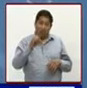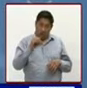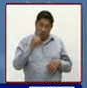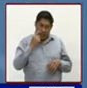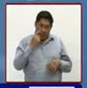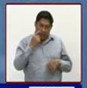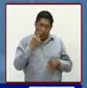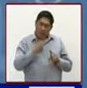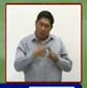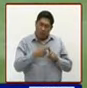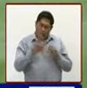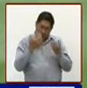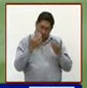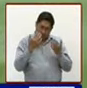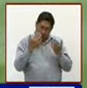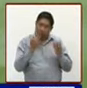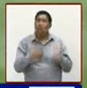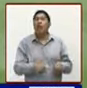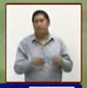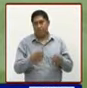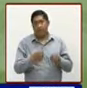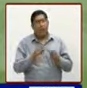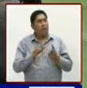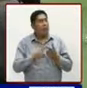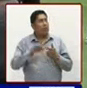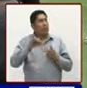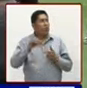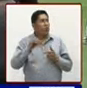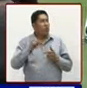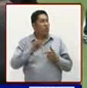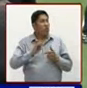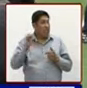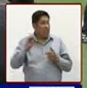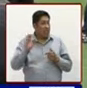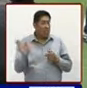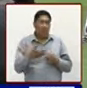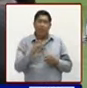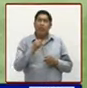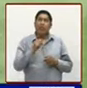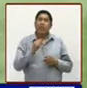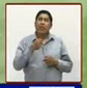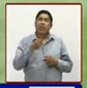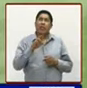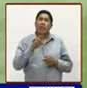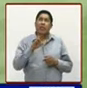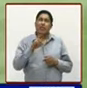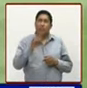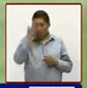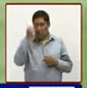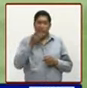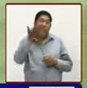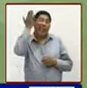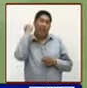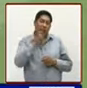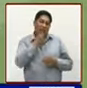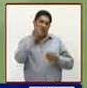positivos de que pueda estar con nosotros. Y luego José Sagredo, pues sí, lamentablemente pues, no va a poder estar por expulsión,